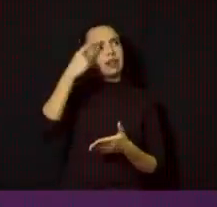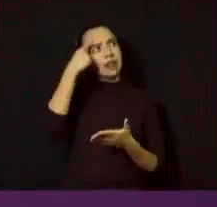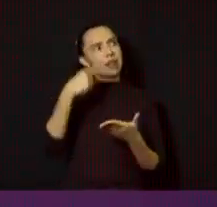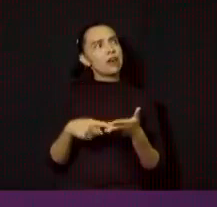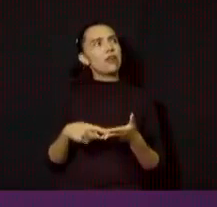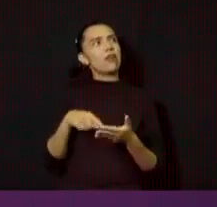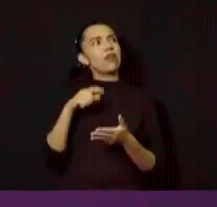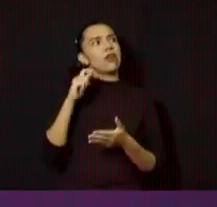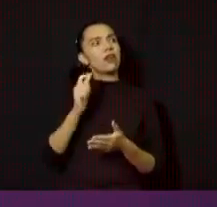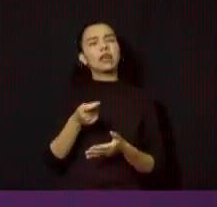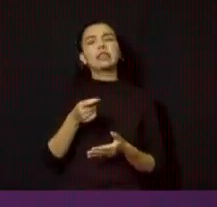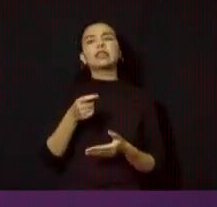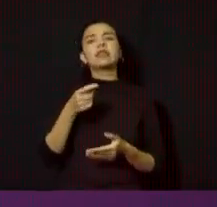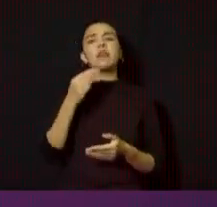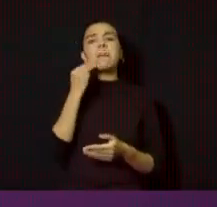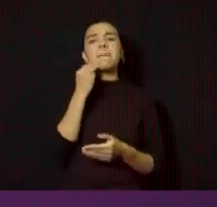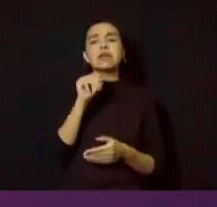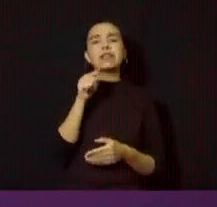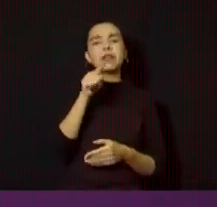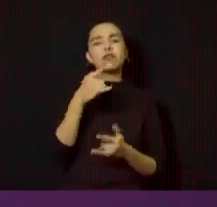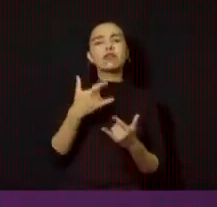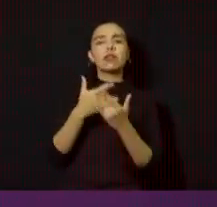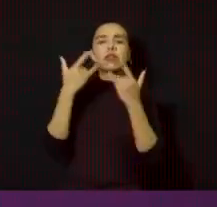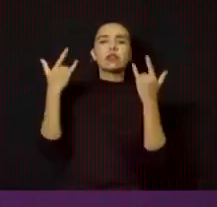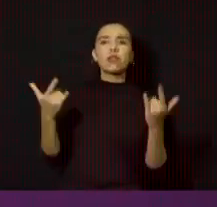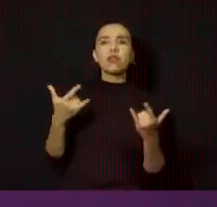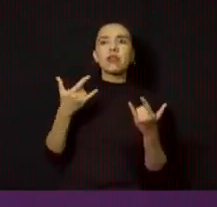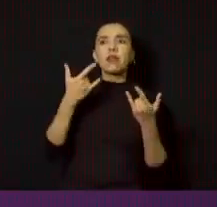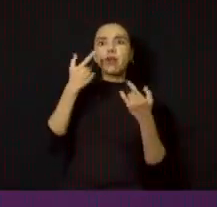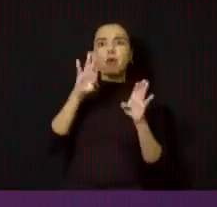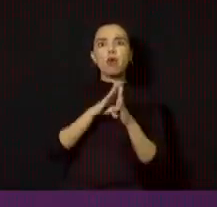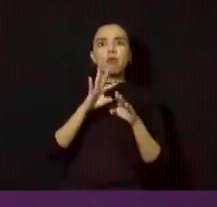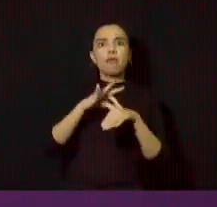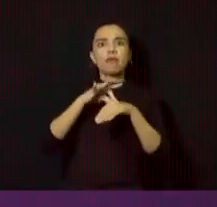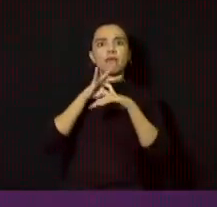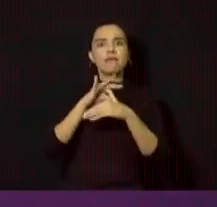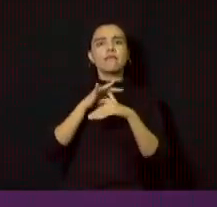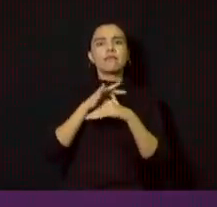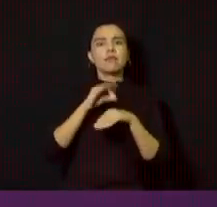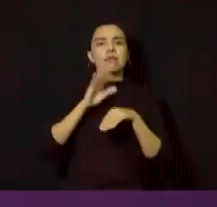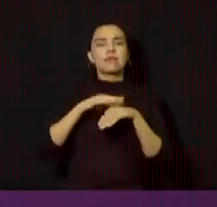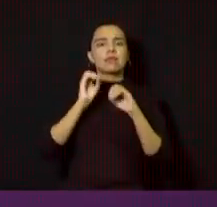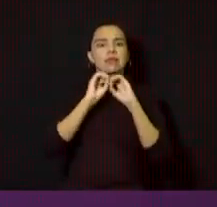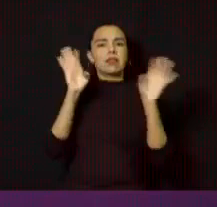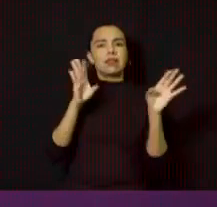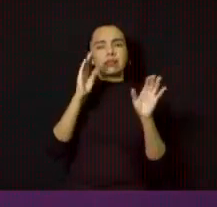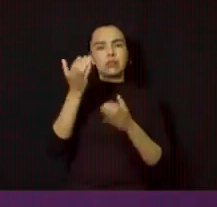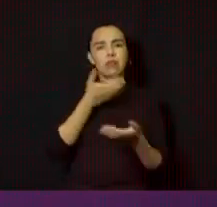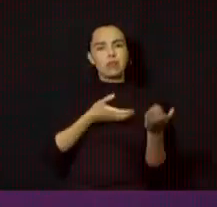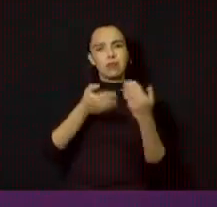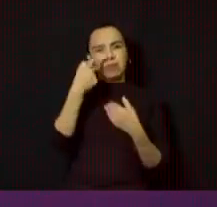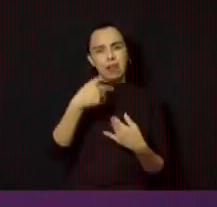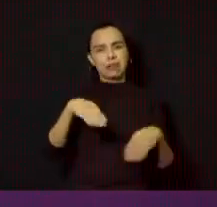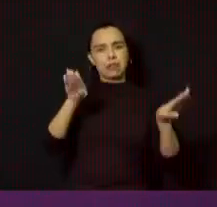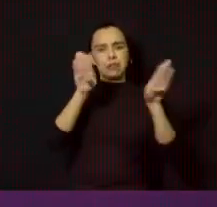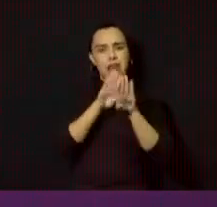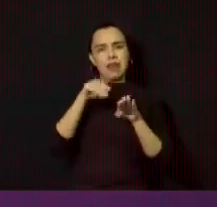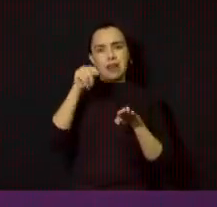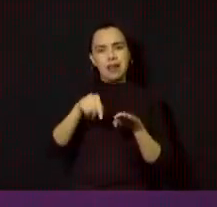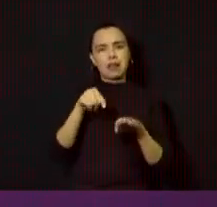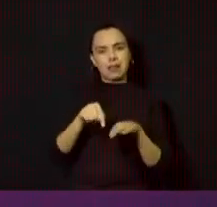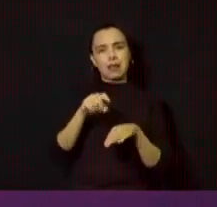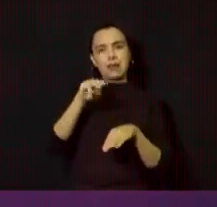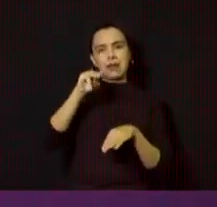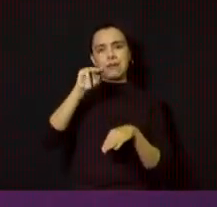es un mensaje tuyo, una historia de abundancia muy clara que nos compartes para este cierre de maratón. Y creo